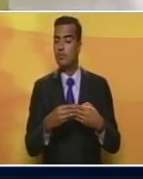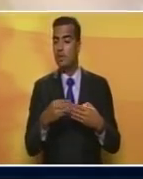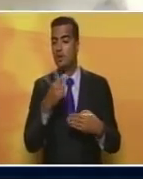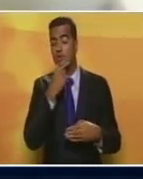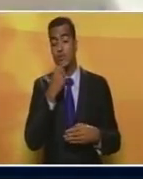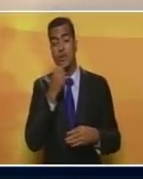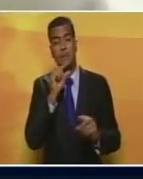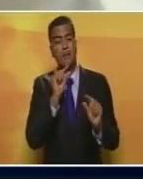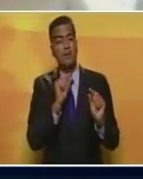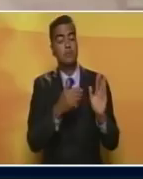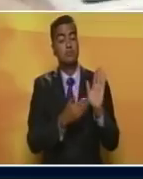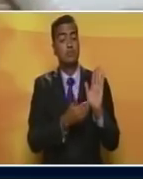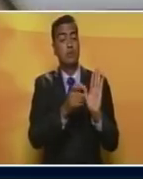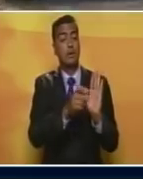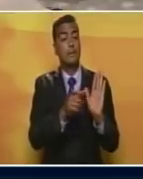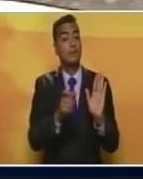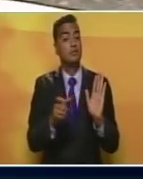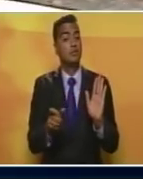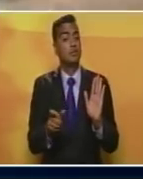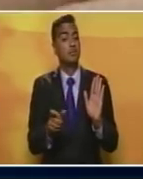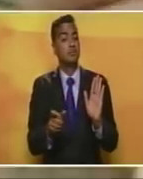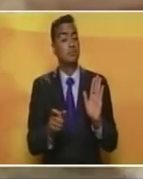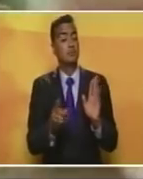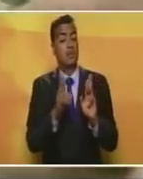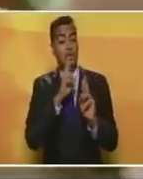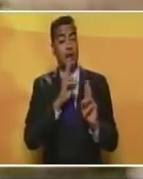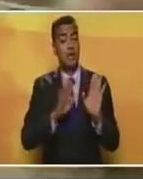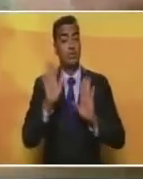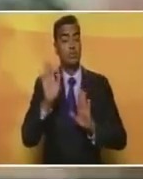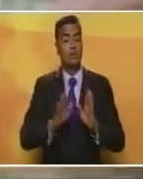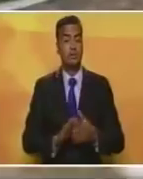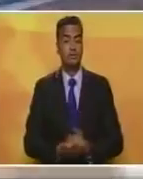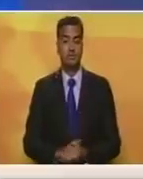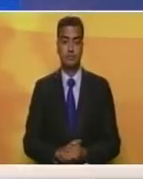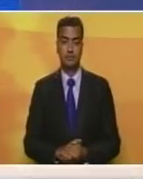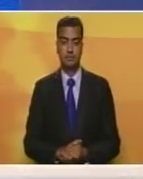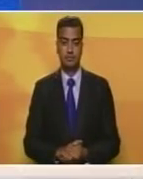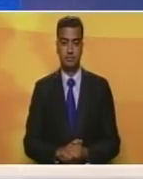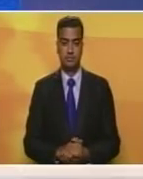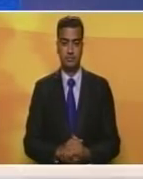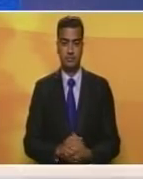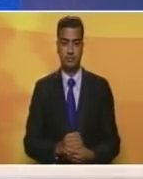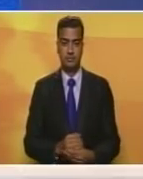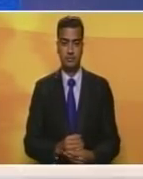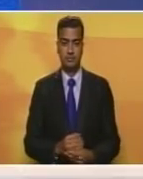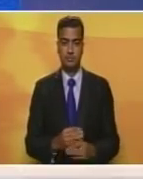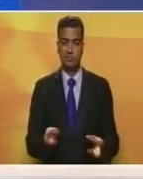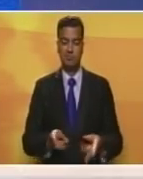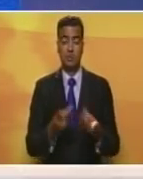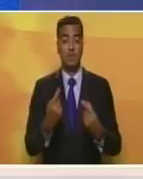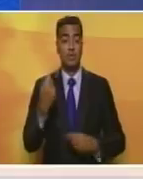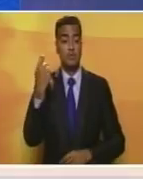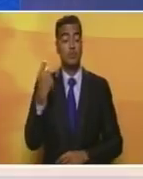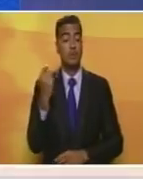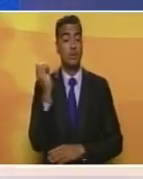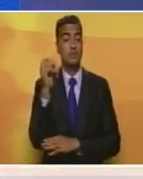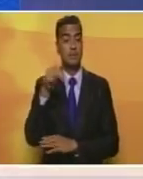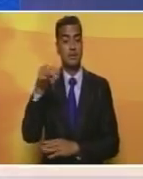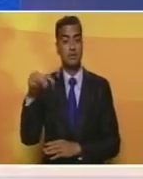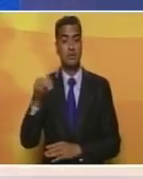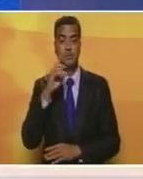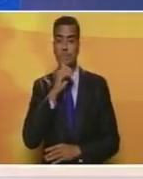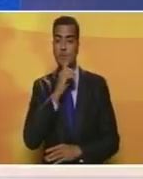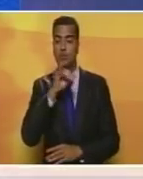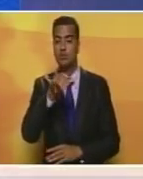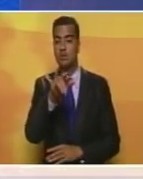jurídicas podrán adquirir hasta un límite de 1.680 euros anuales o 420 trimestrales. El valor